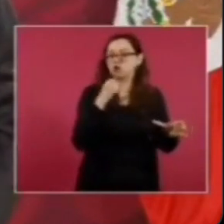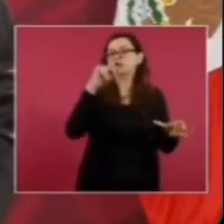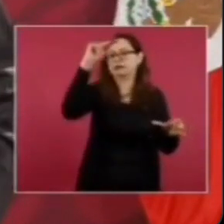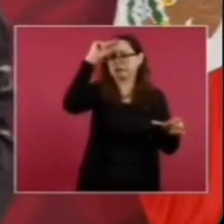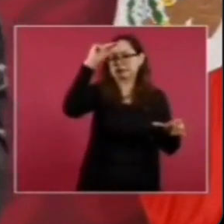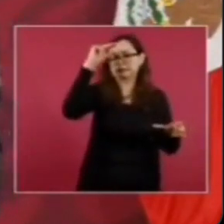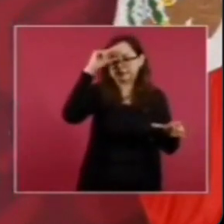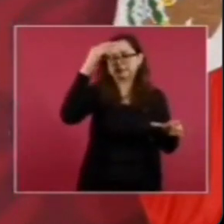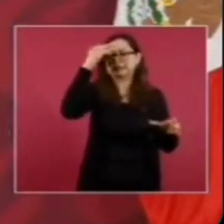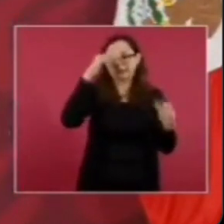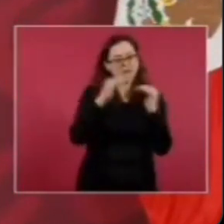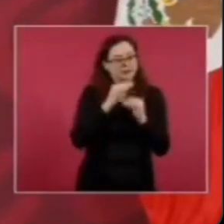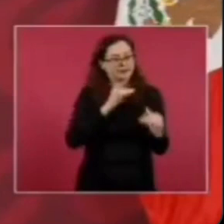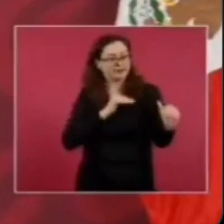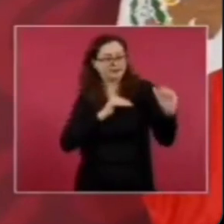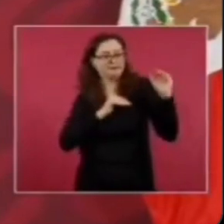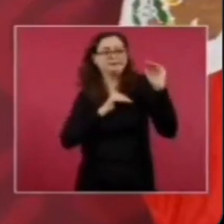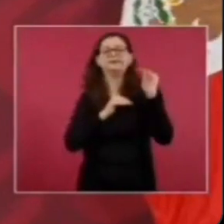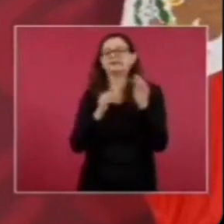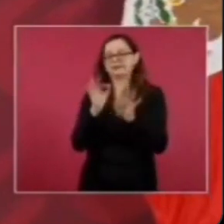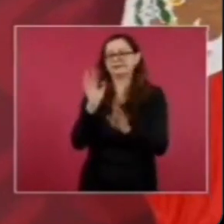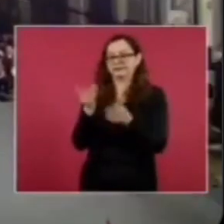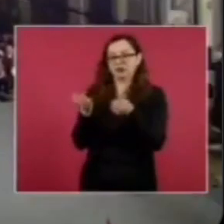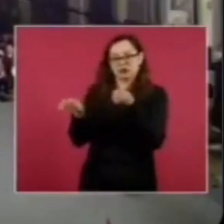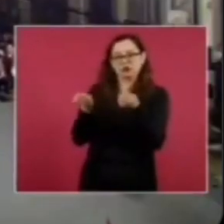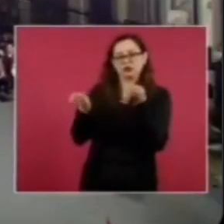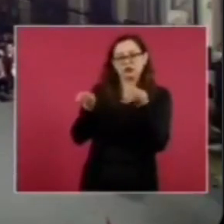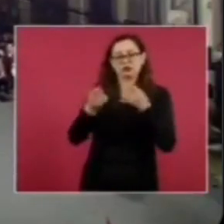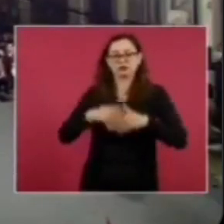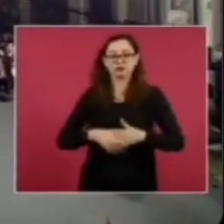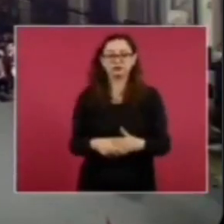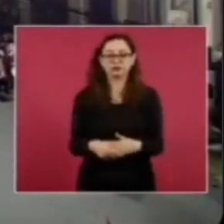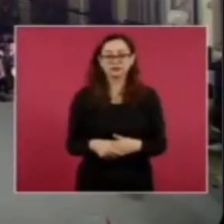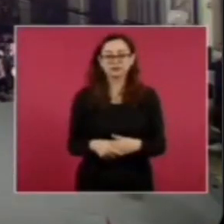es algo así como muy parecido